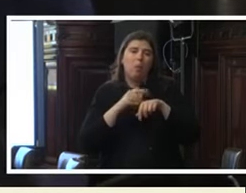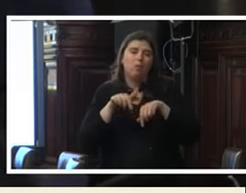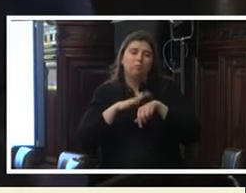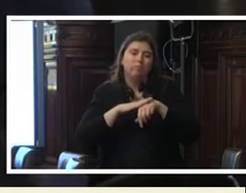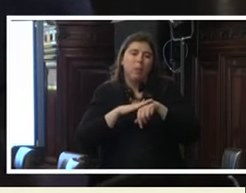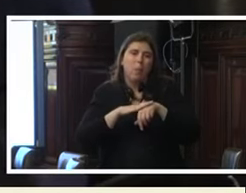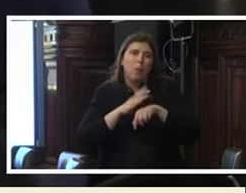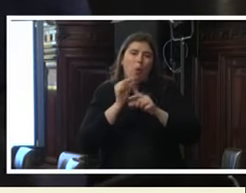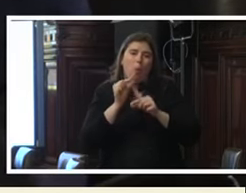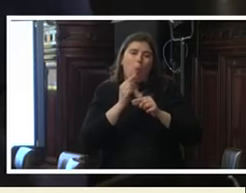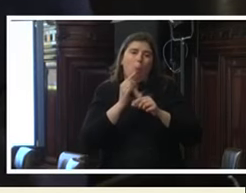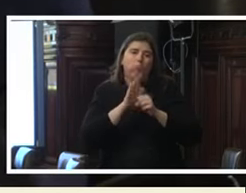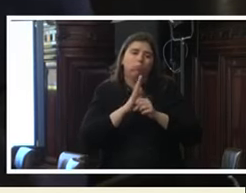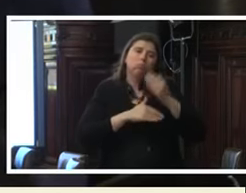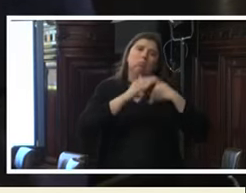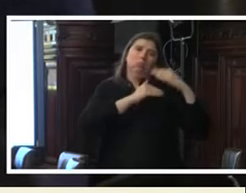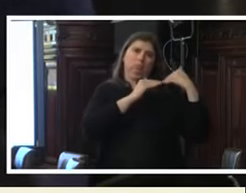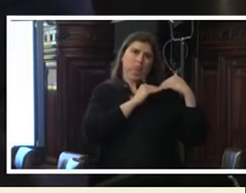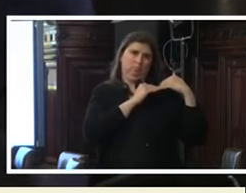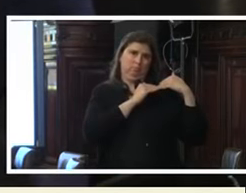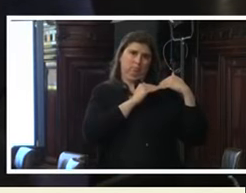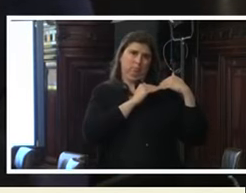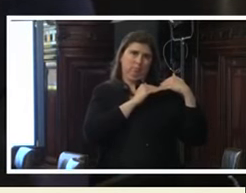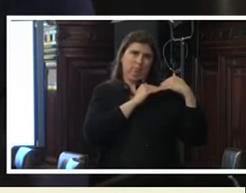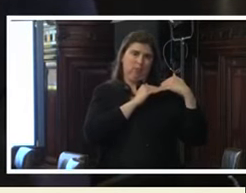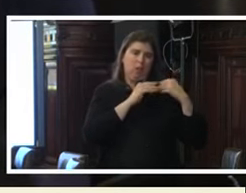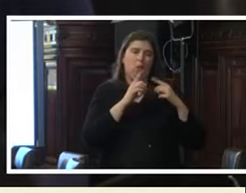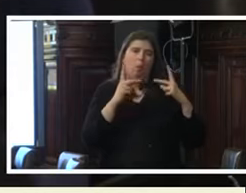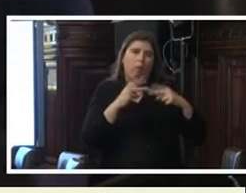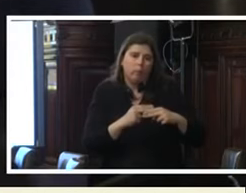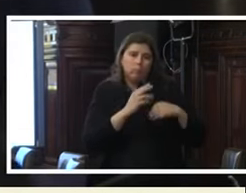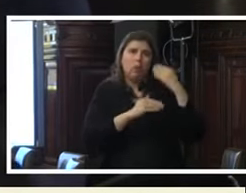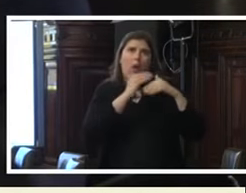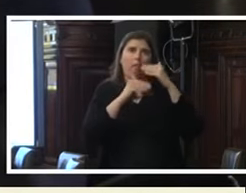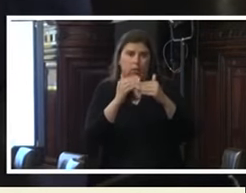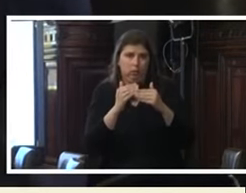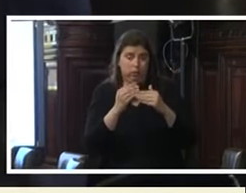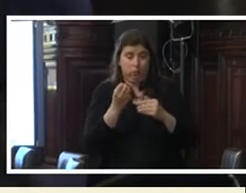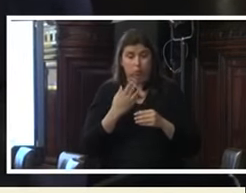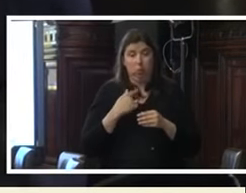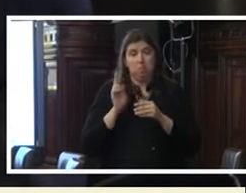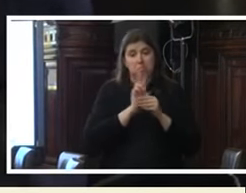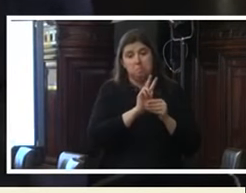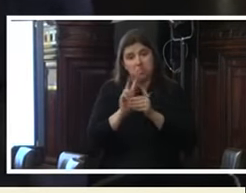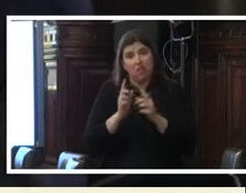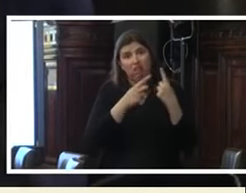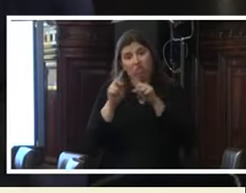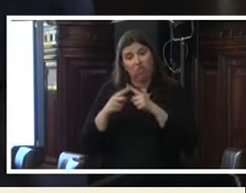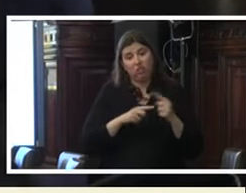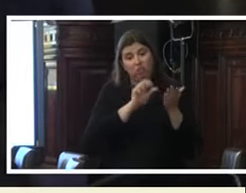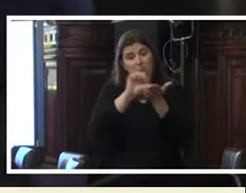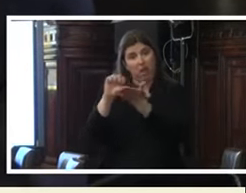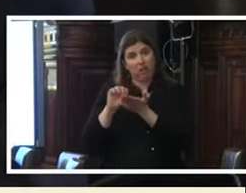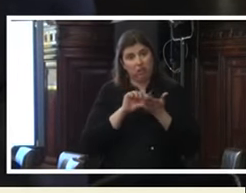países en las reuniones que hemos realizado no sólo en estas audiencias si nos visitas a varios países algunos estados donde ya